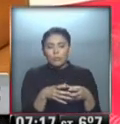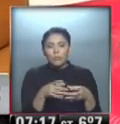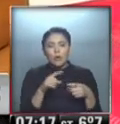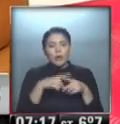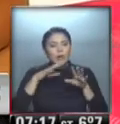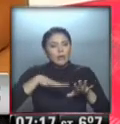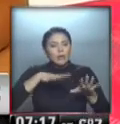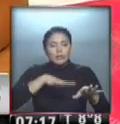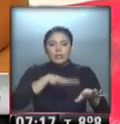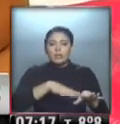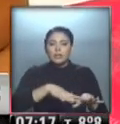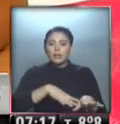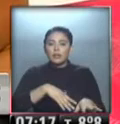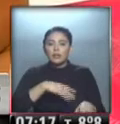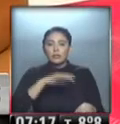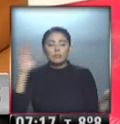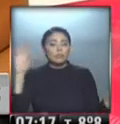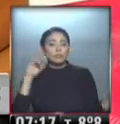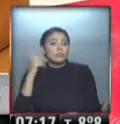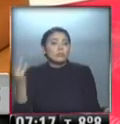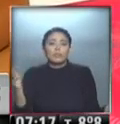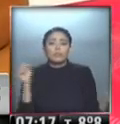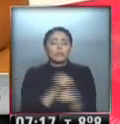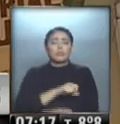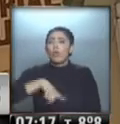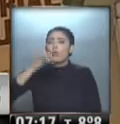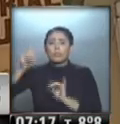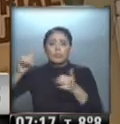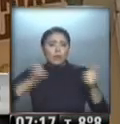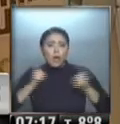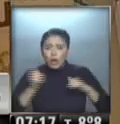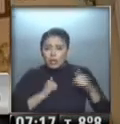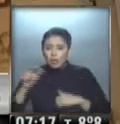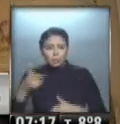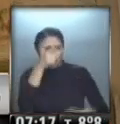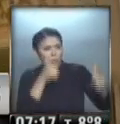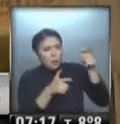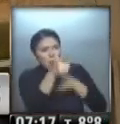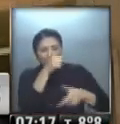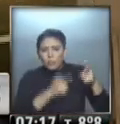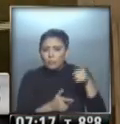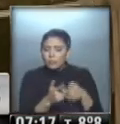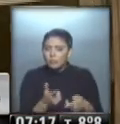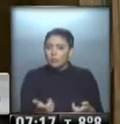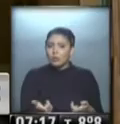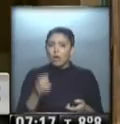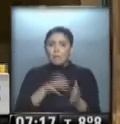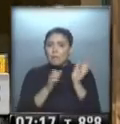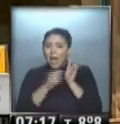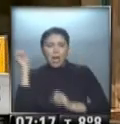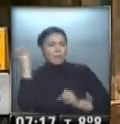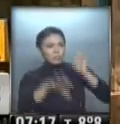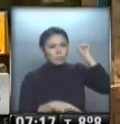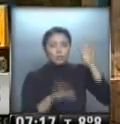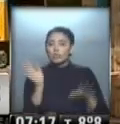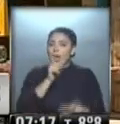por la soberanía popular, y vinieron unos changos corriendo de abajo y tirando tiros, tirando piedras, y